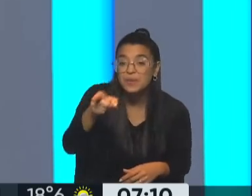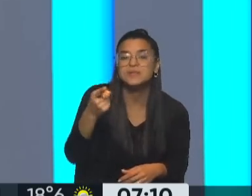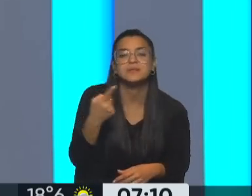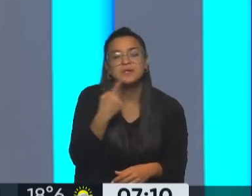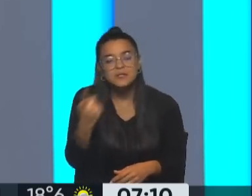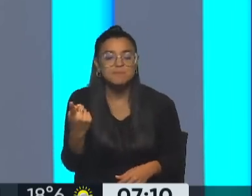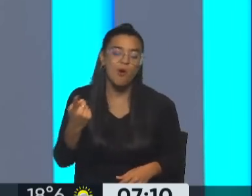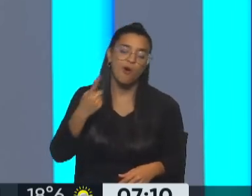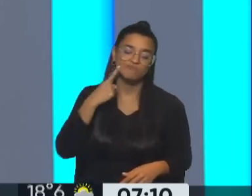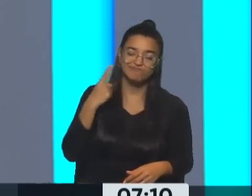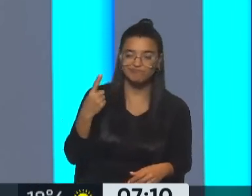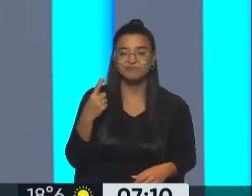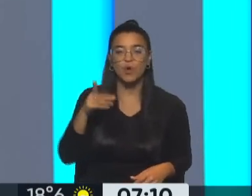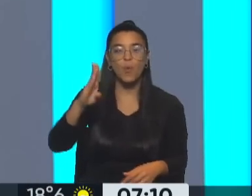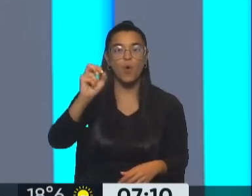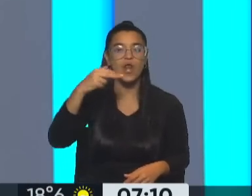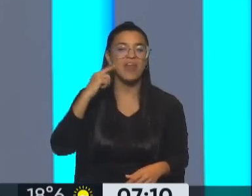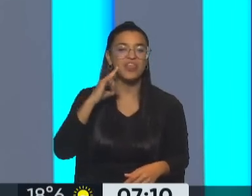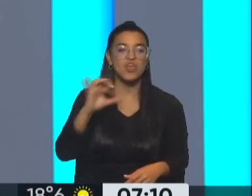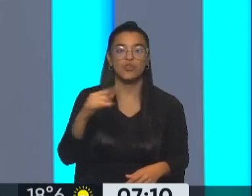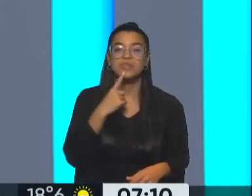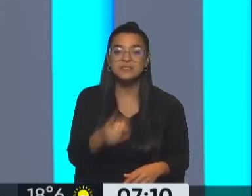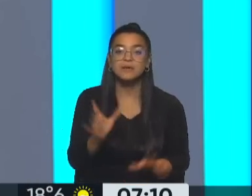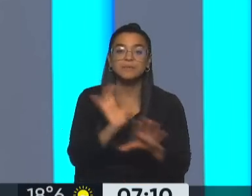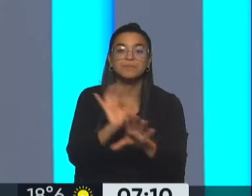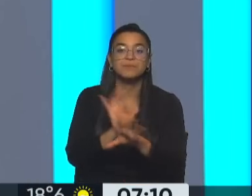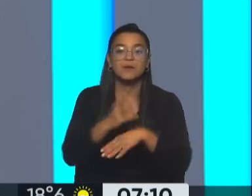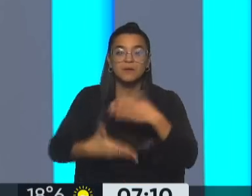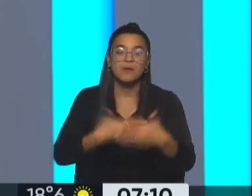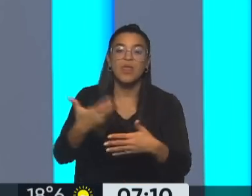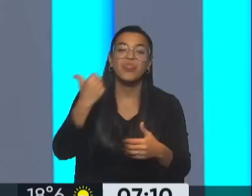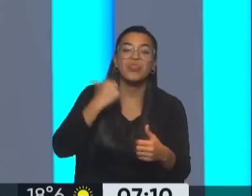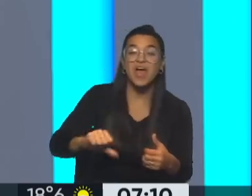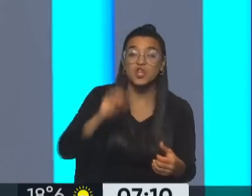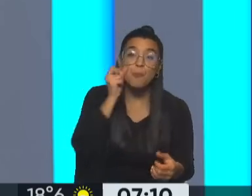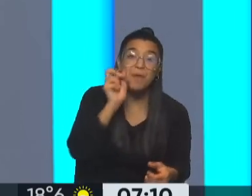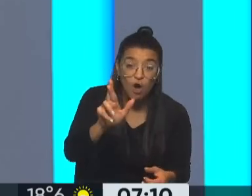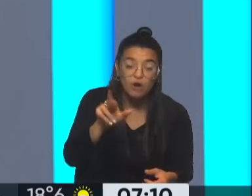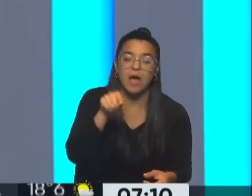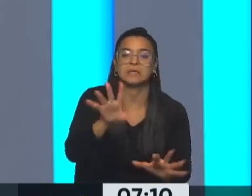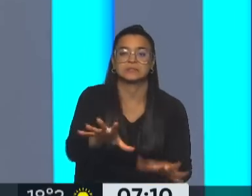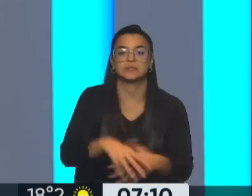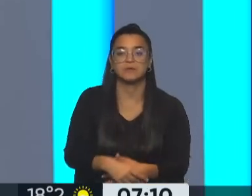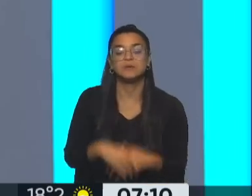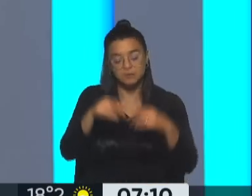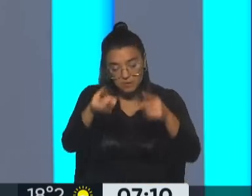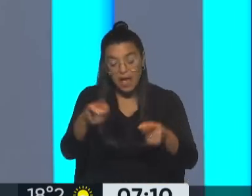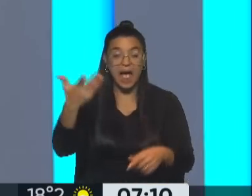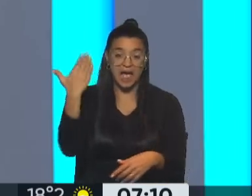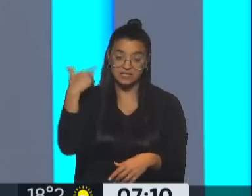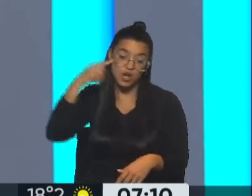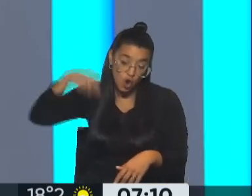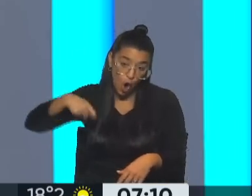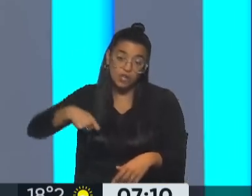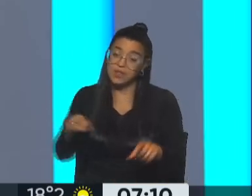cierta ironía, Bonadío respondía, hagamos lo que haga más daño. Bueno, la Corte de ayer resolvió lo que